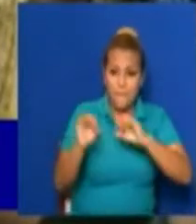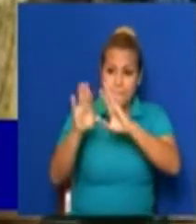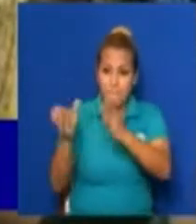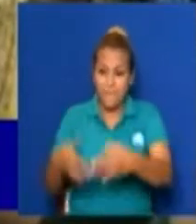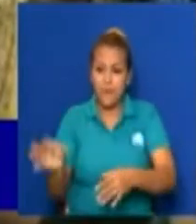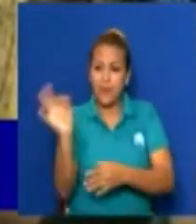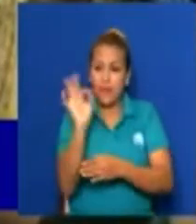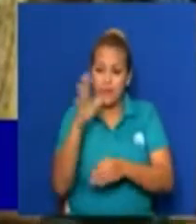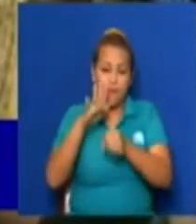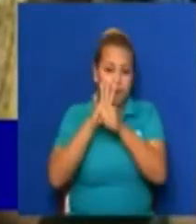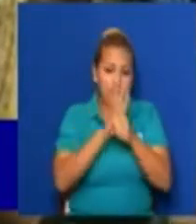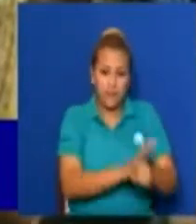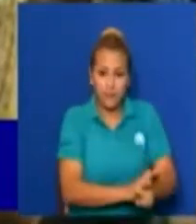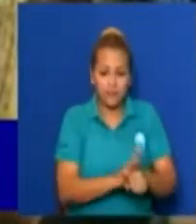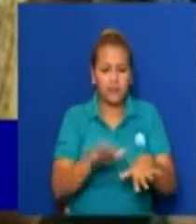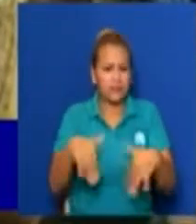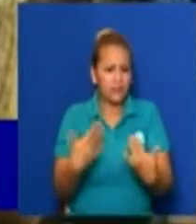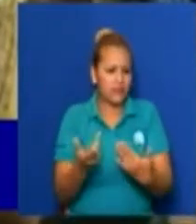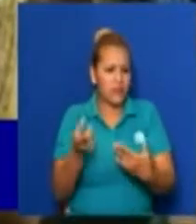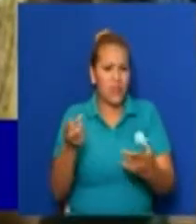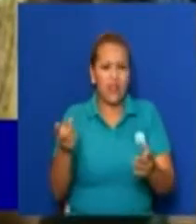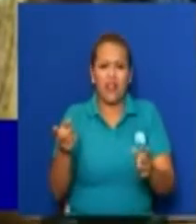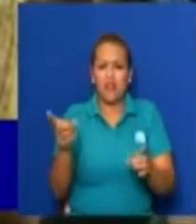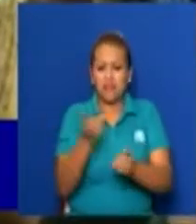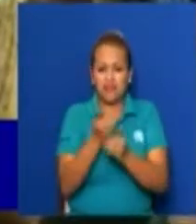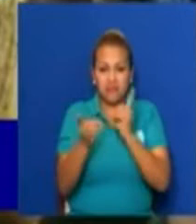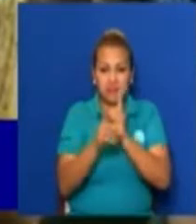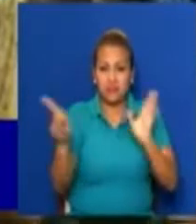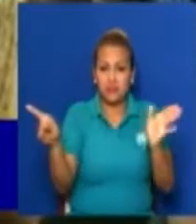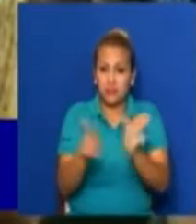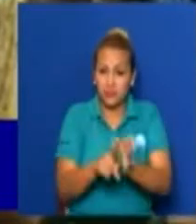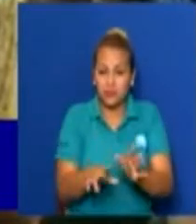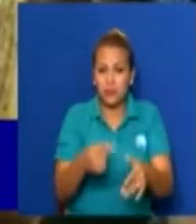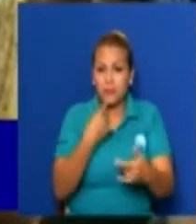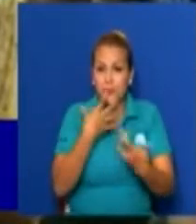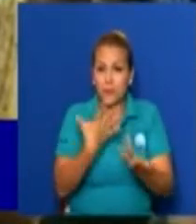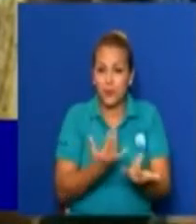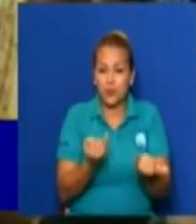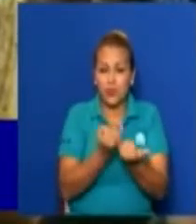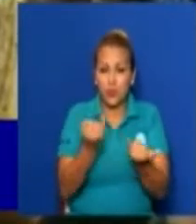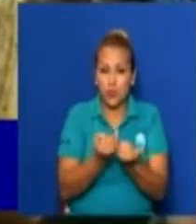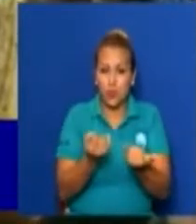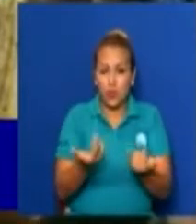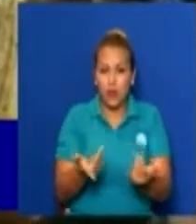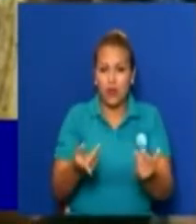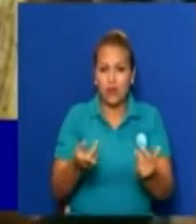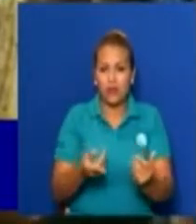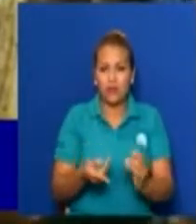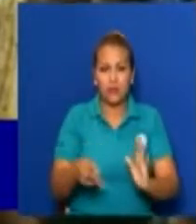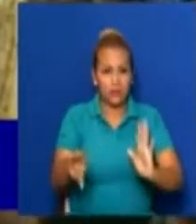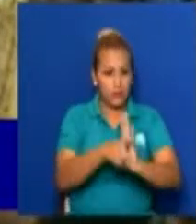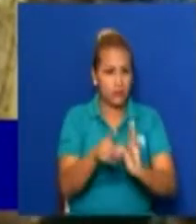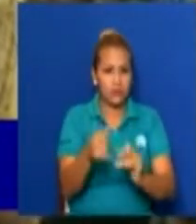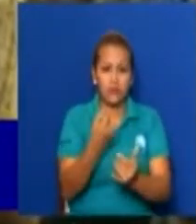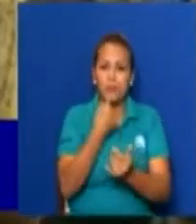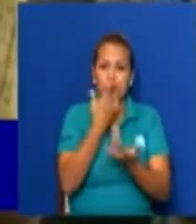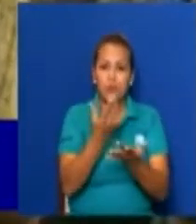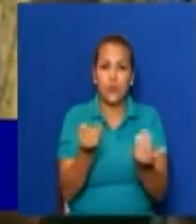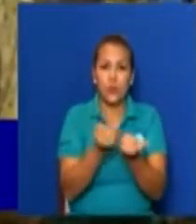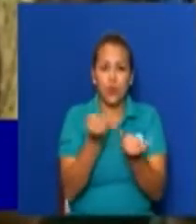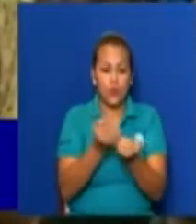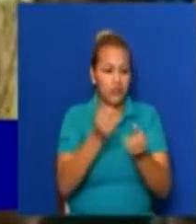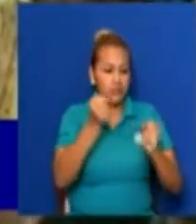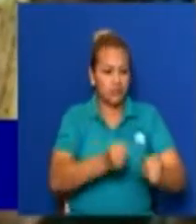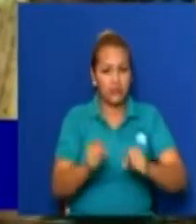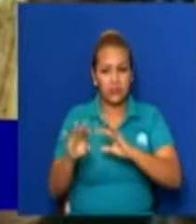discriminación. Debería ser prohibido, porque el hombre tiene, se jubila hasta los 60 años, y esos otros 25